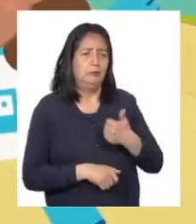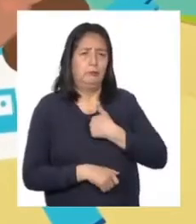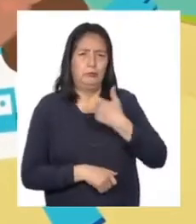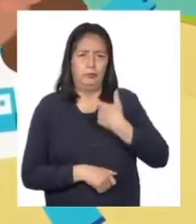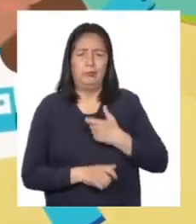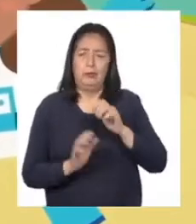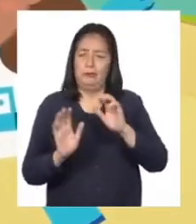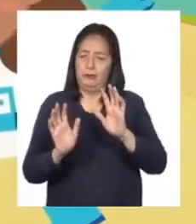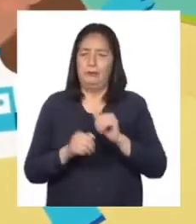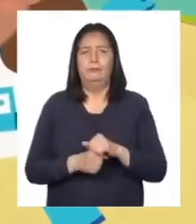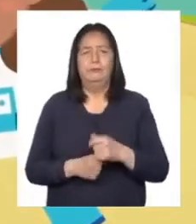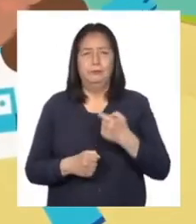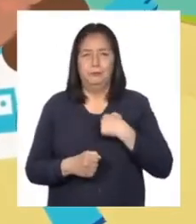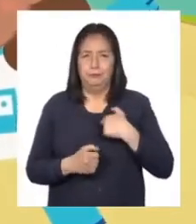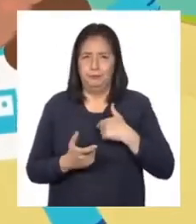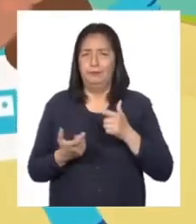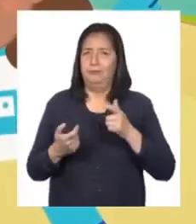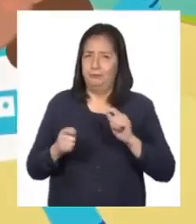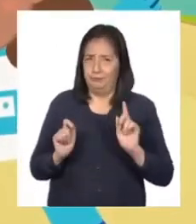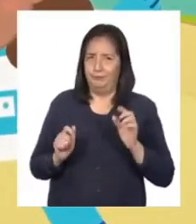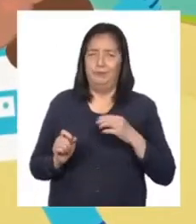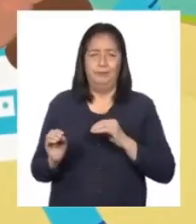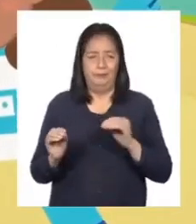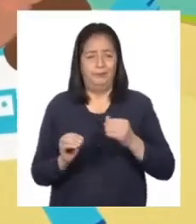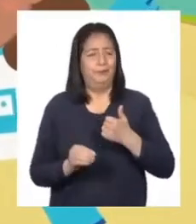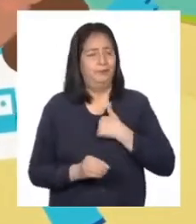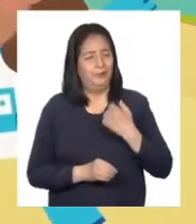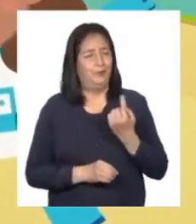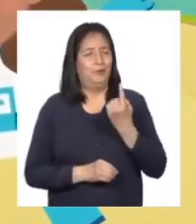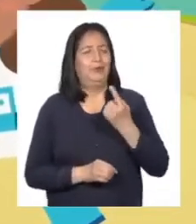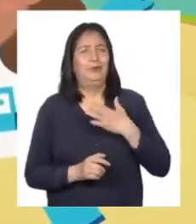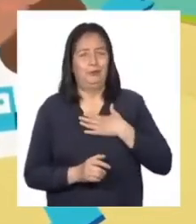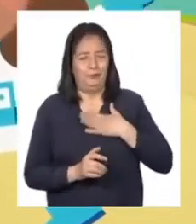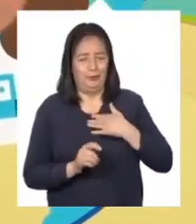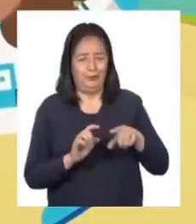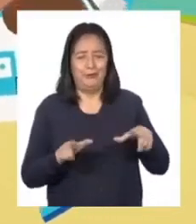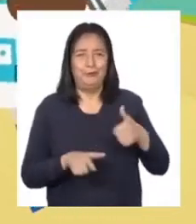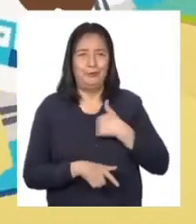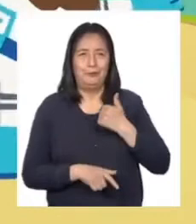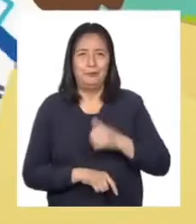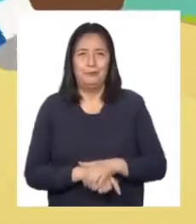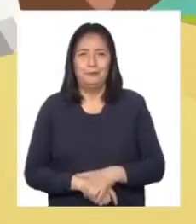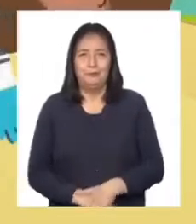A ver, voy a intentar hacer un movimiento único en mi espacio personal.